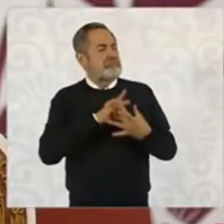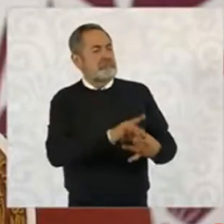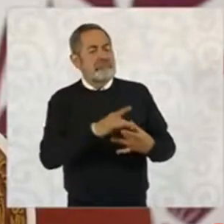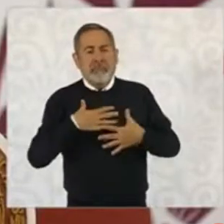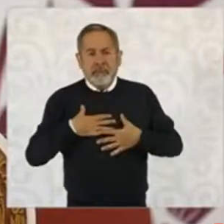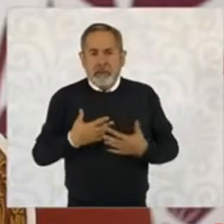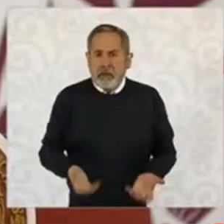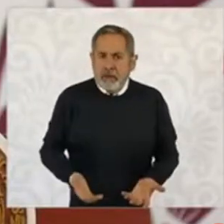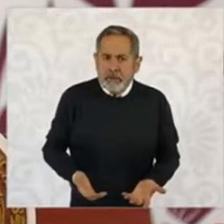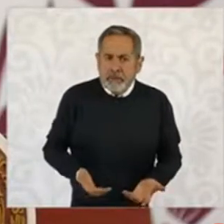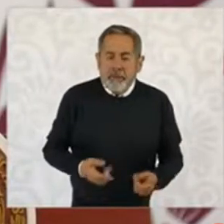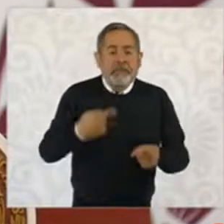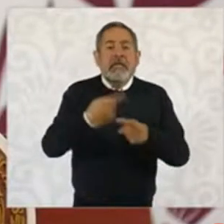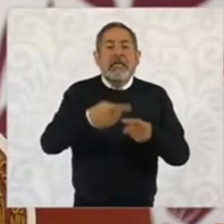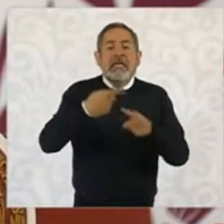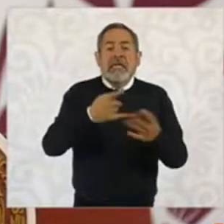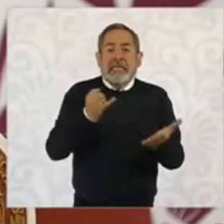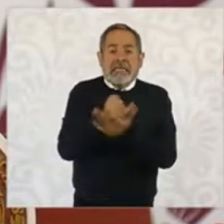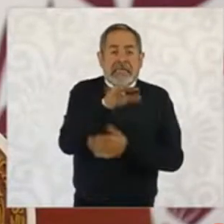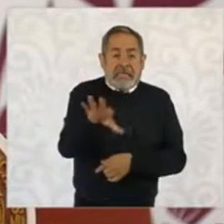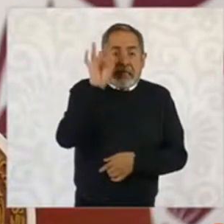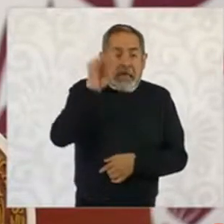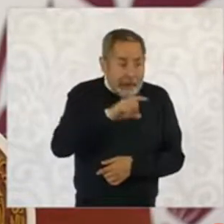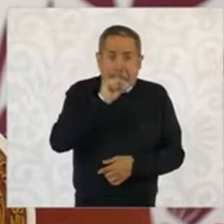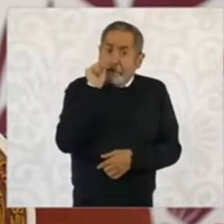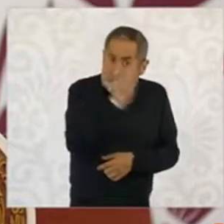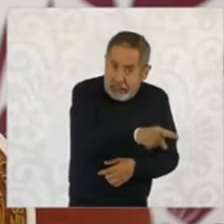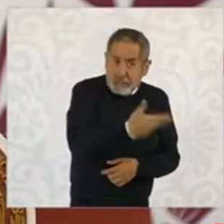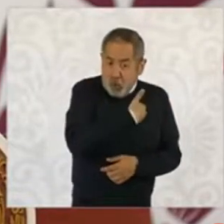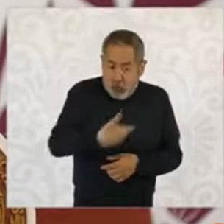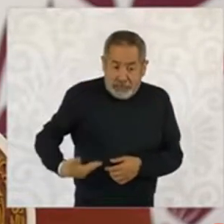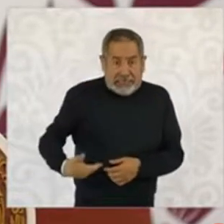¿Quiénes estaban ahí? ¿Quién los eligió? Él.